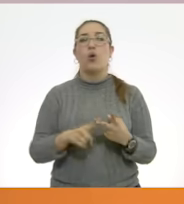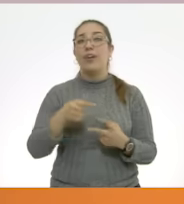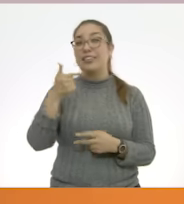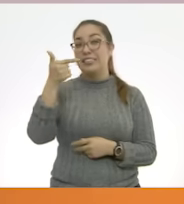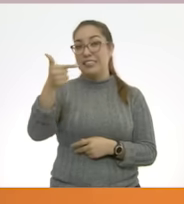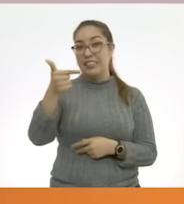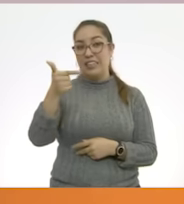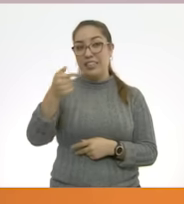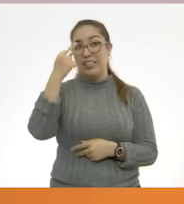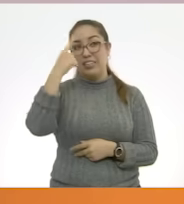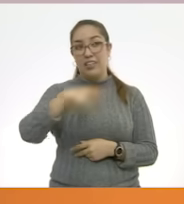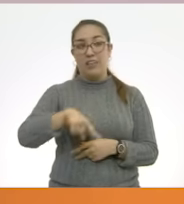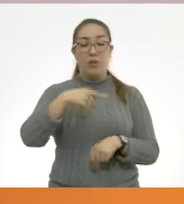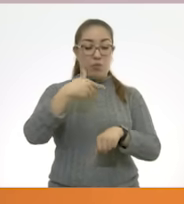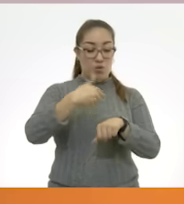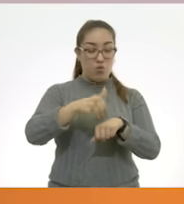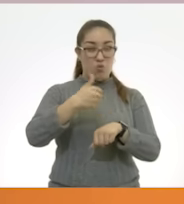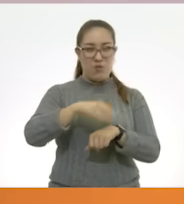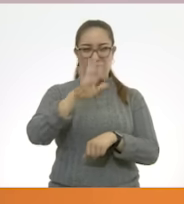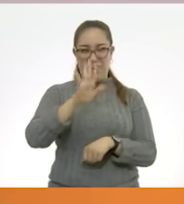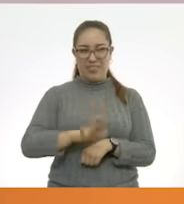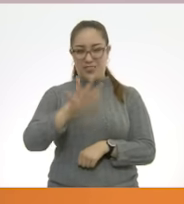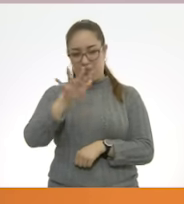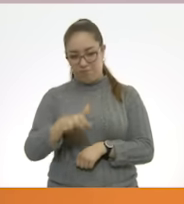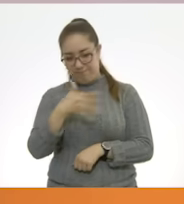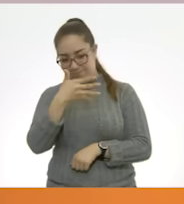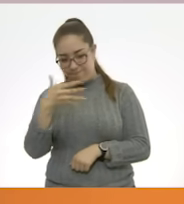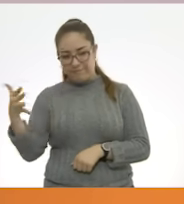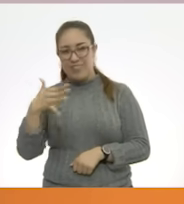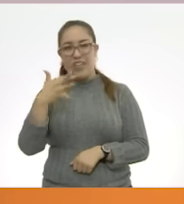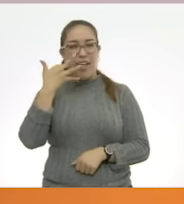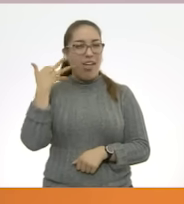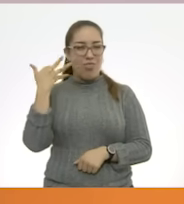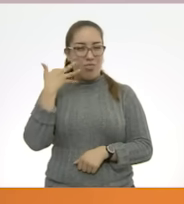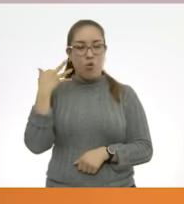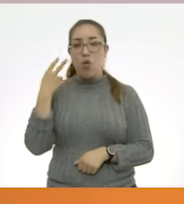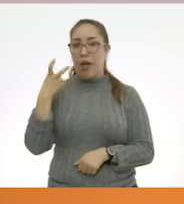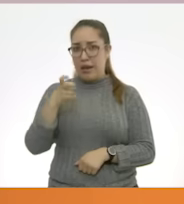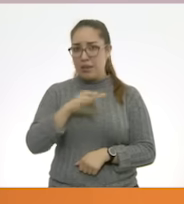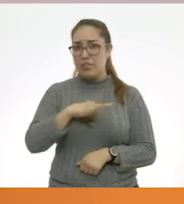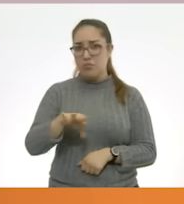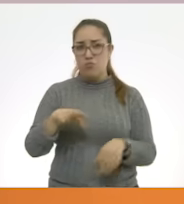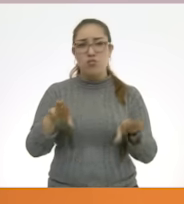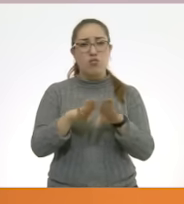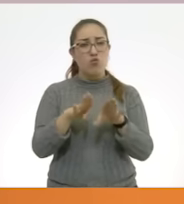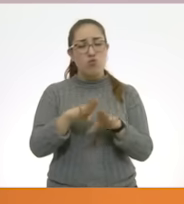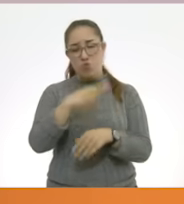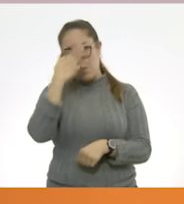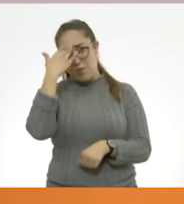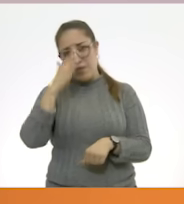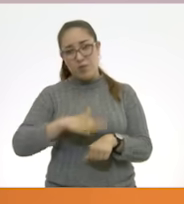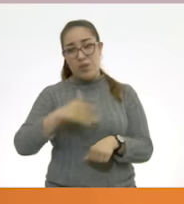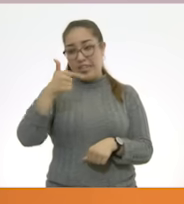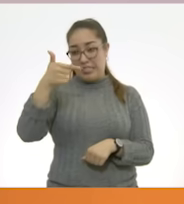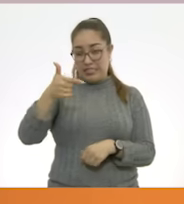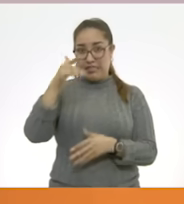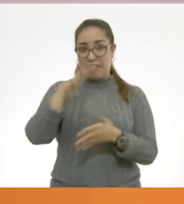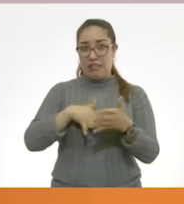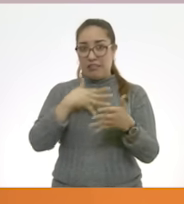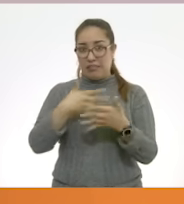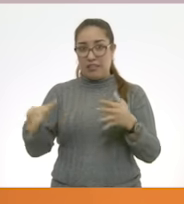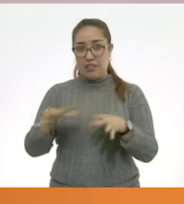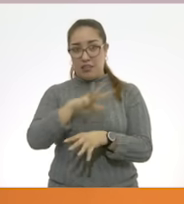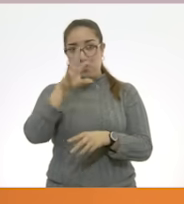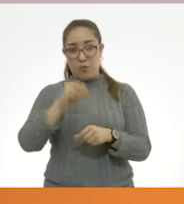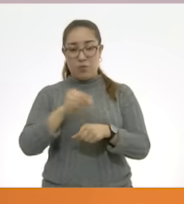7, el del numeral y el que parece gato. Recuerda, vamos poniendo los números para ir sabiendo las tablas del 7. Una